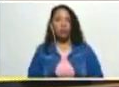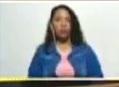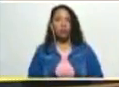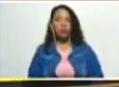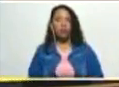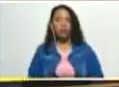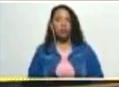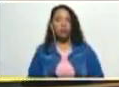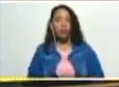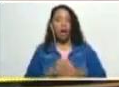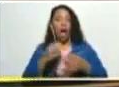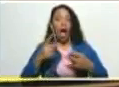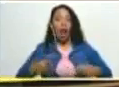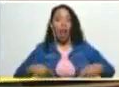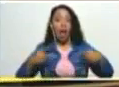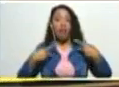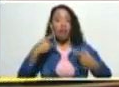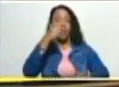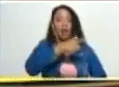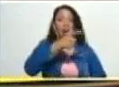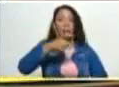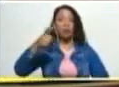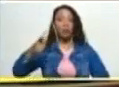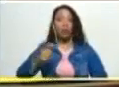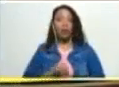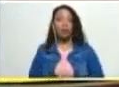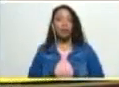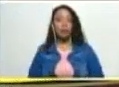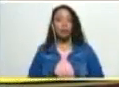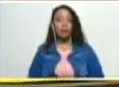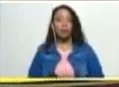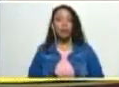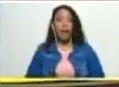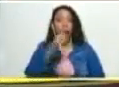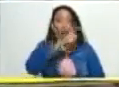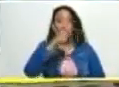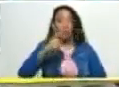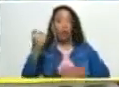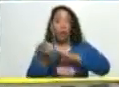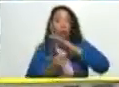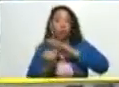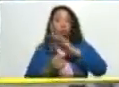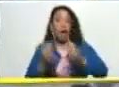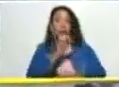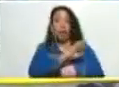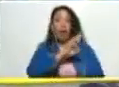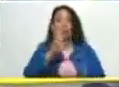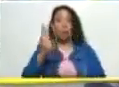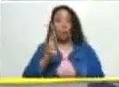a la vida de la gente y que las instituciones republicanas